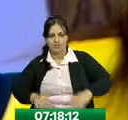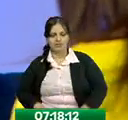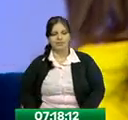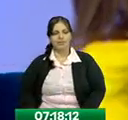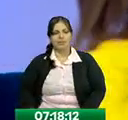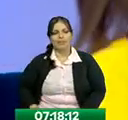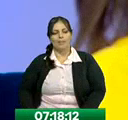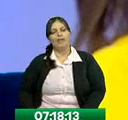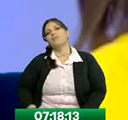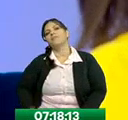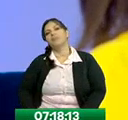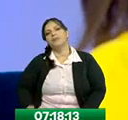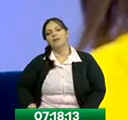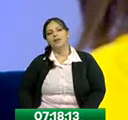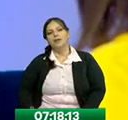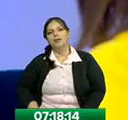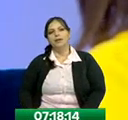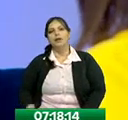75 canchas ya